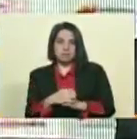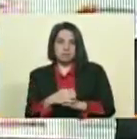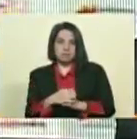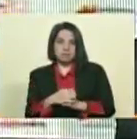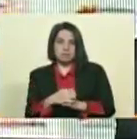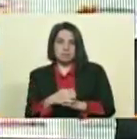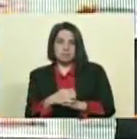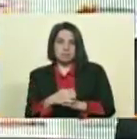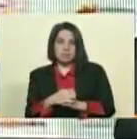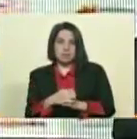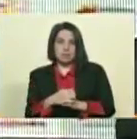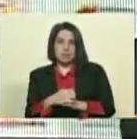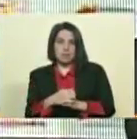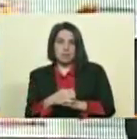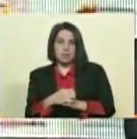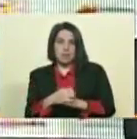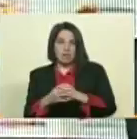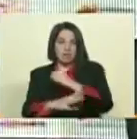de la violación de las leyes